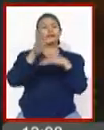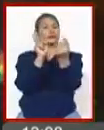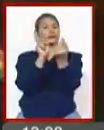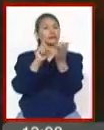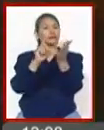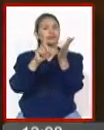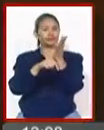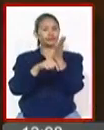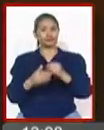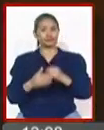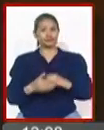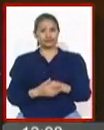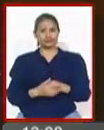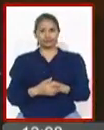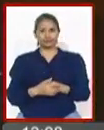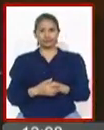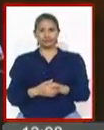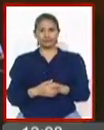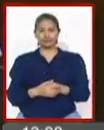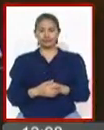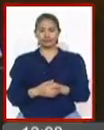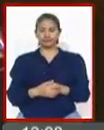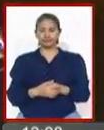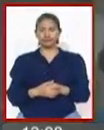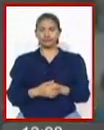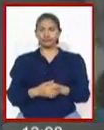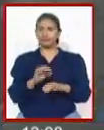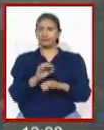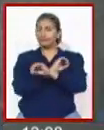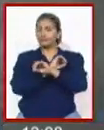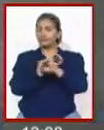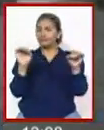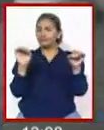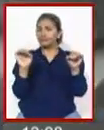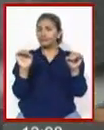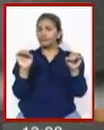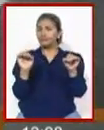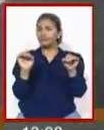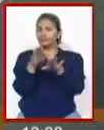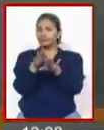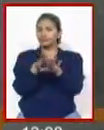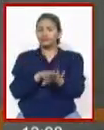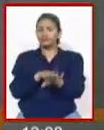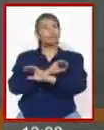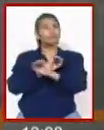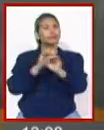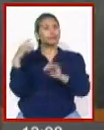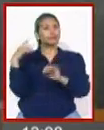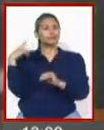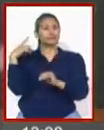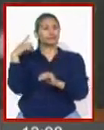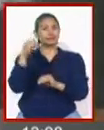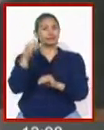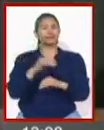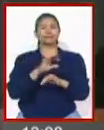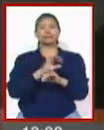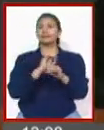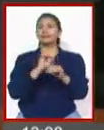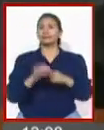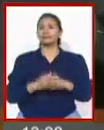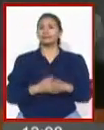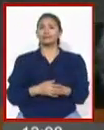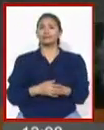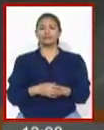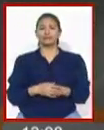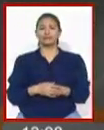y como acá lastimosamente no hay un tipo de reducción de reductores de velocidad, presumimos que ha